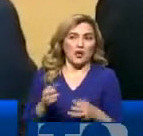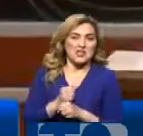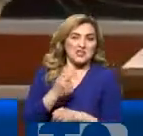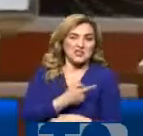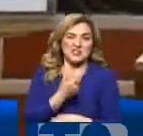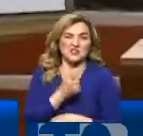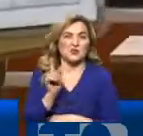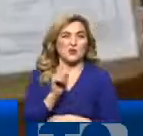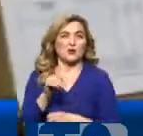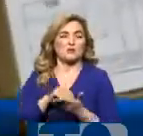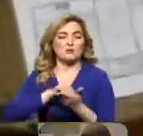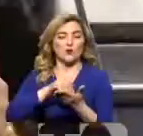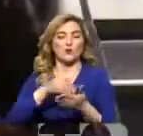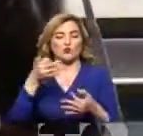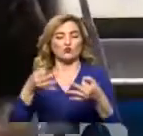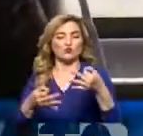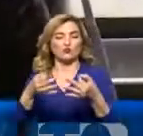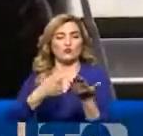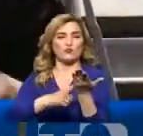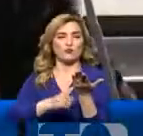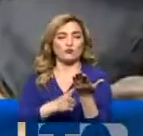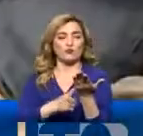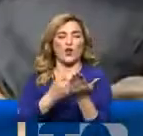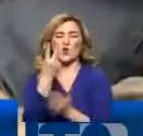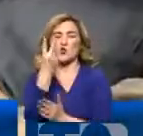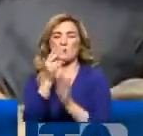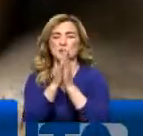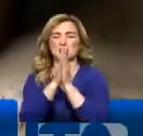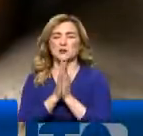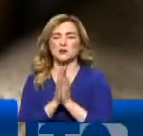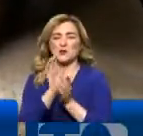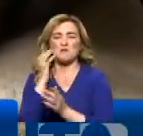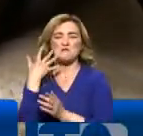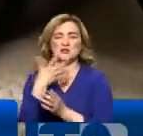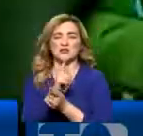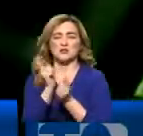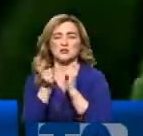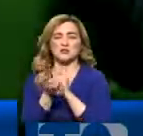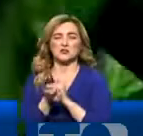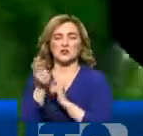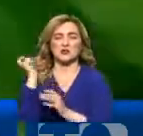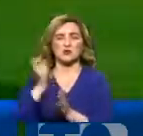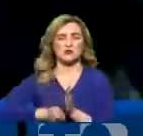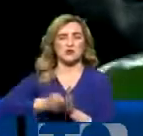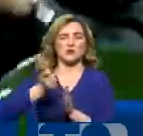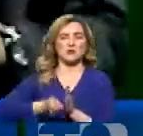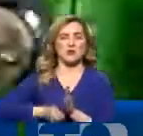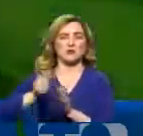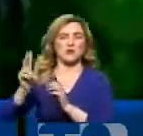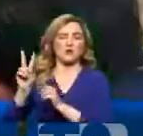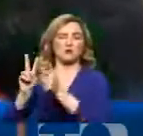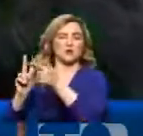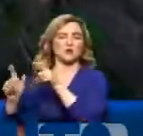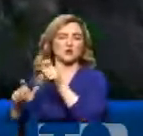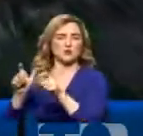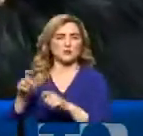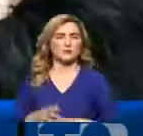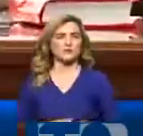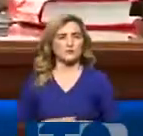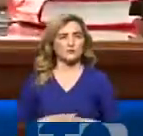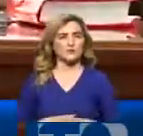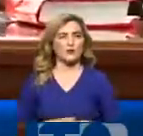día pues los miembros del tribunal analizan dos pedidos de diferimientos solicitado por los abogados de los procesados los magistrados